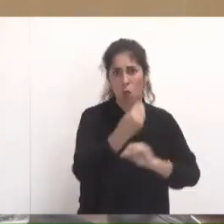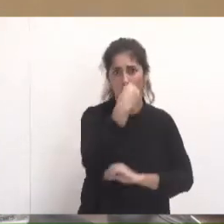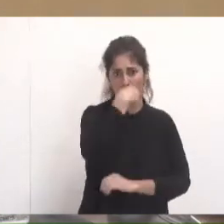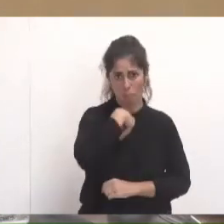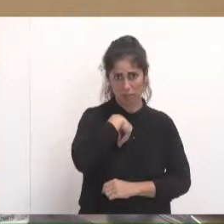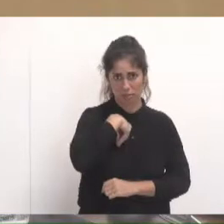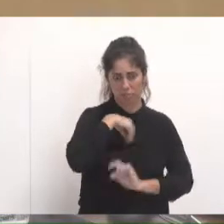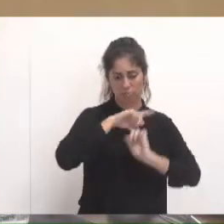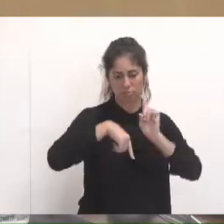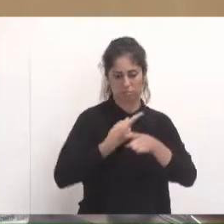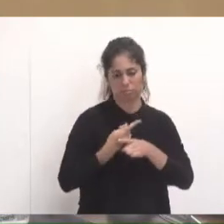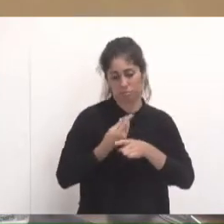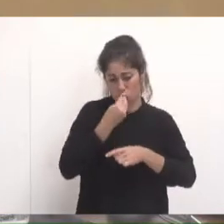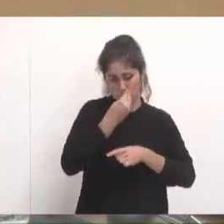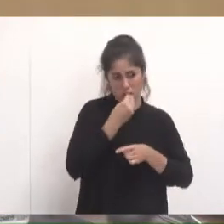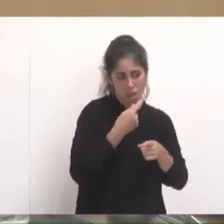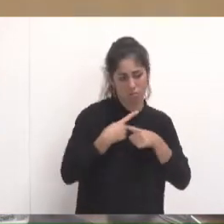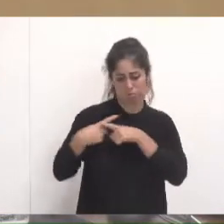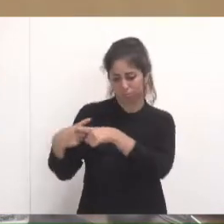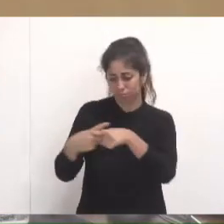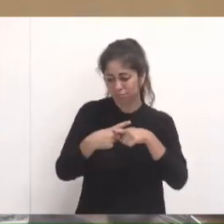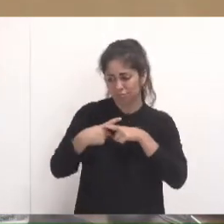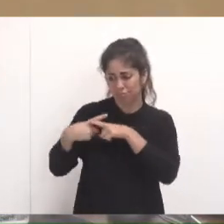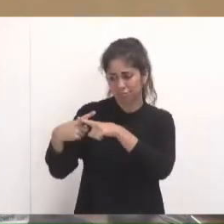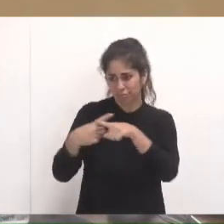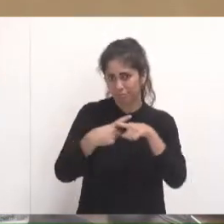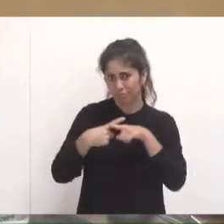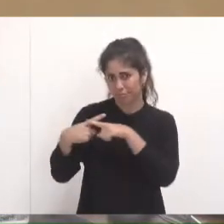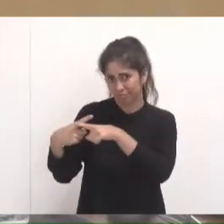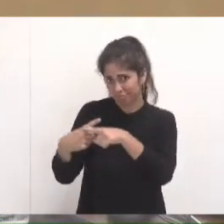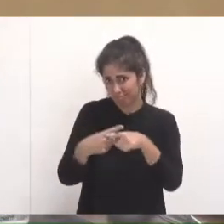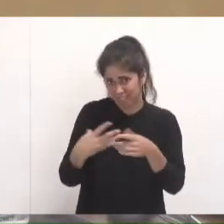que entre ellas se comparte la comida, se van pasando